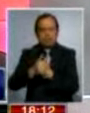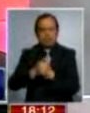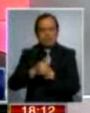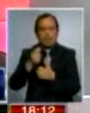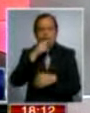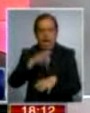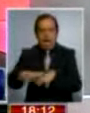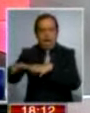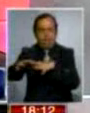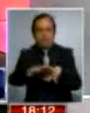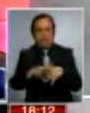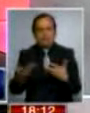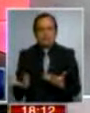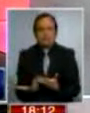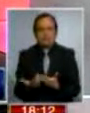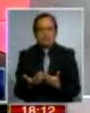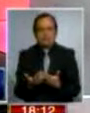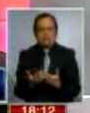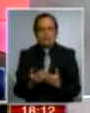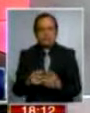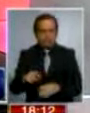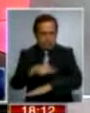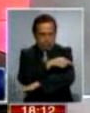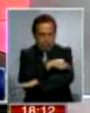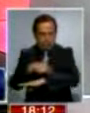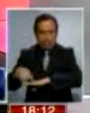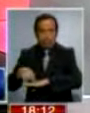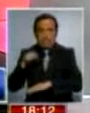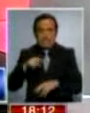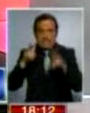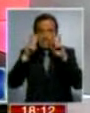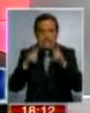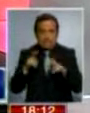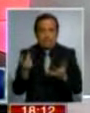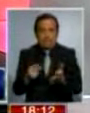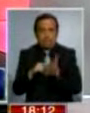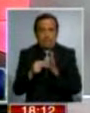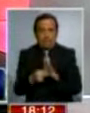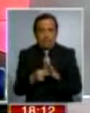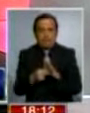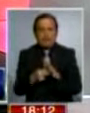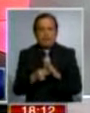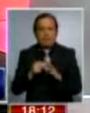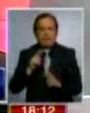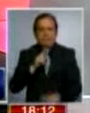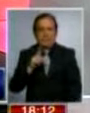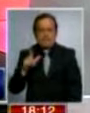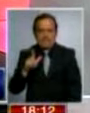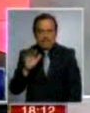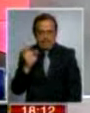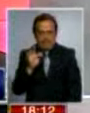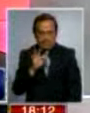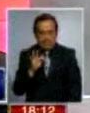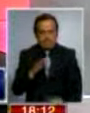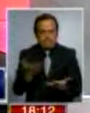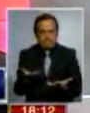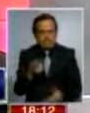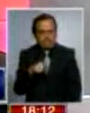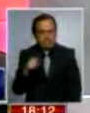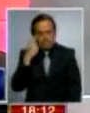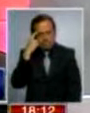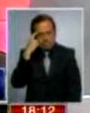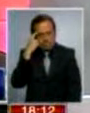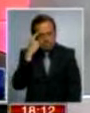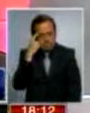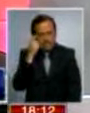desplazamiento de recintos penitenciarios a lo largo del litoral. Y eso es un gran tema porque ocurrió algo el 27 de febrero. Y parece que no